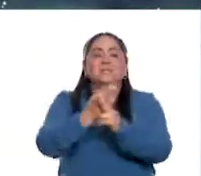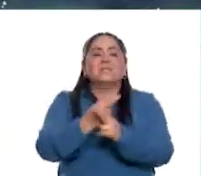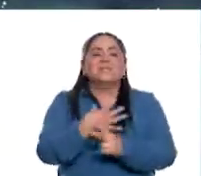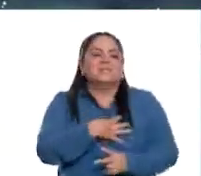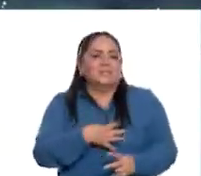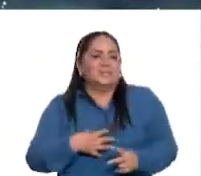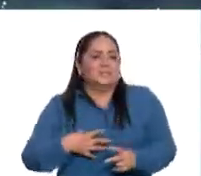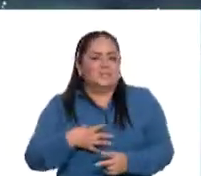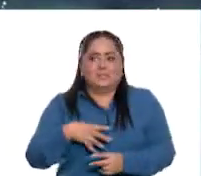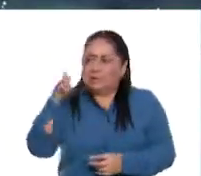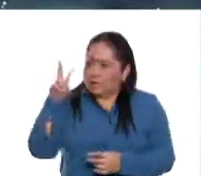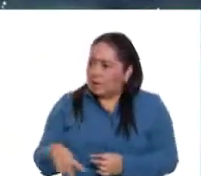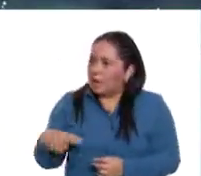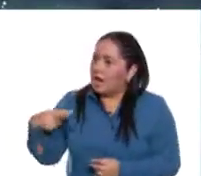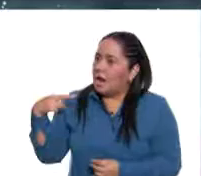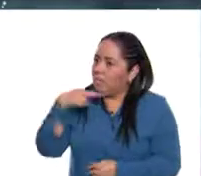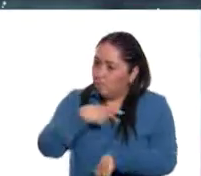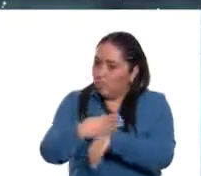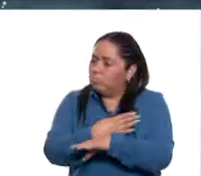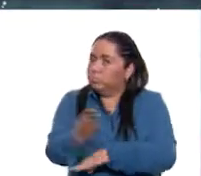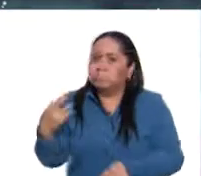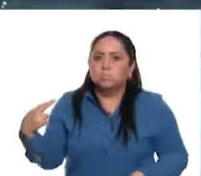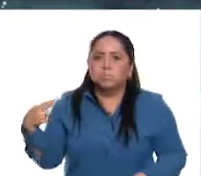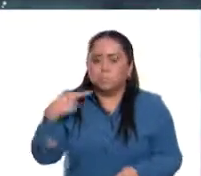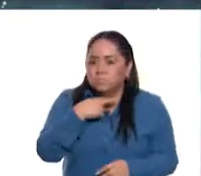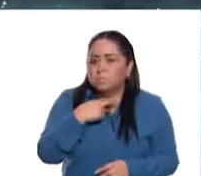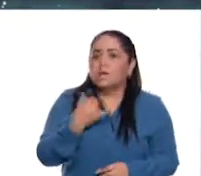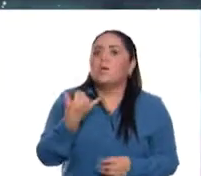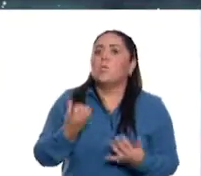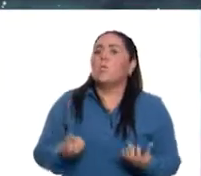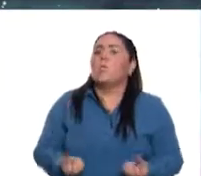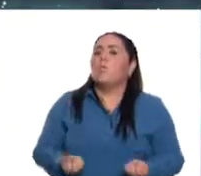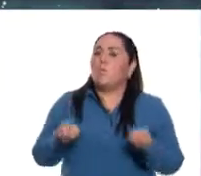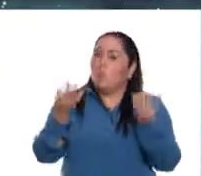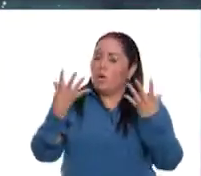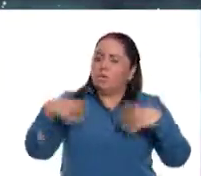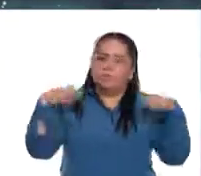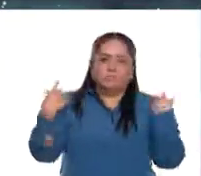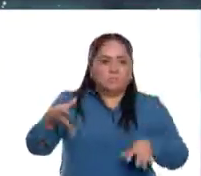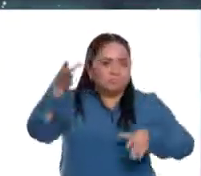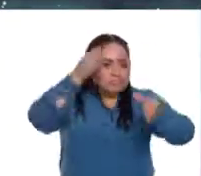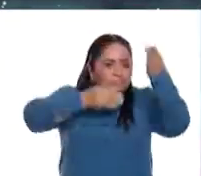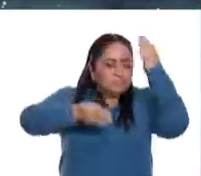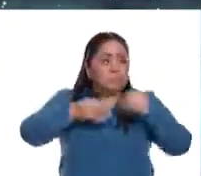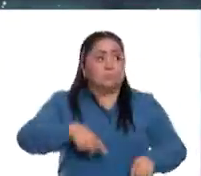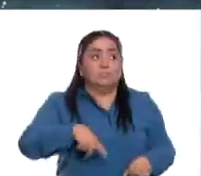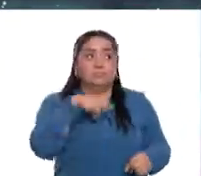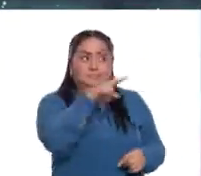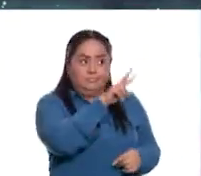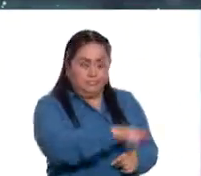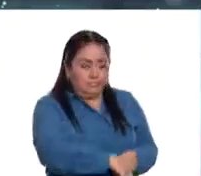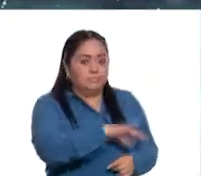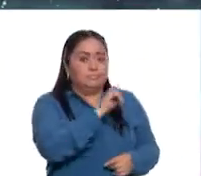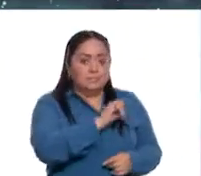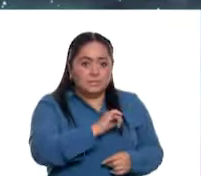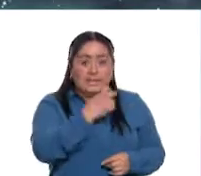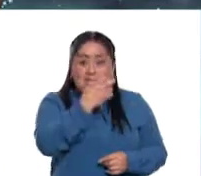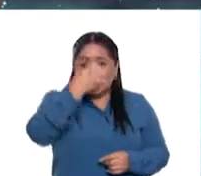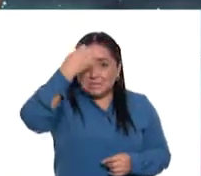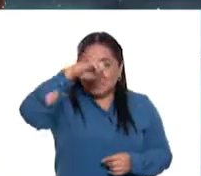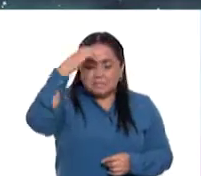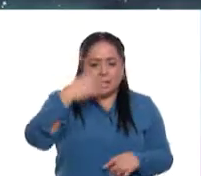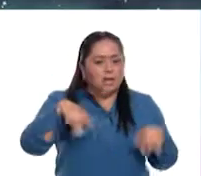emociones. ¡Qué rápido pasó el tiempo! ¿Y cuánto hemos aprendido? Cierto, Gina. Ha sido una